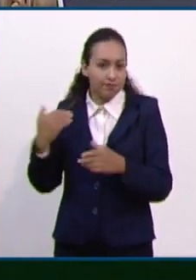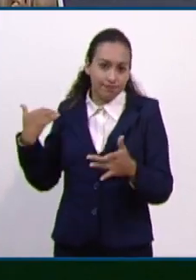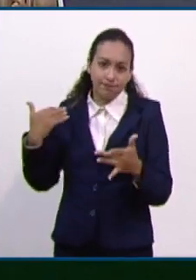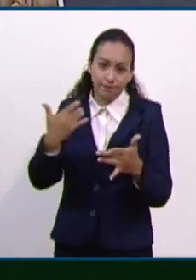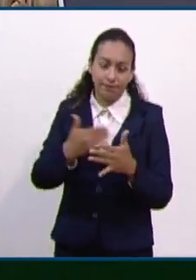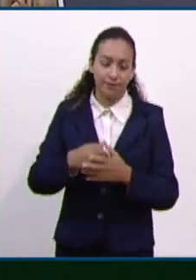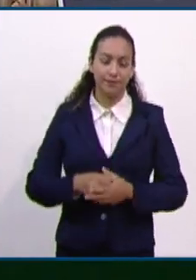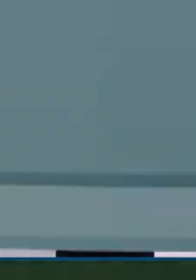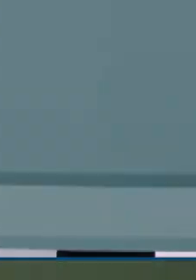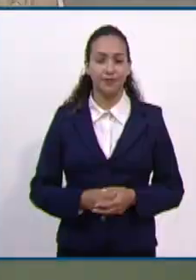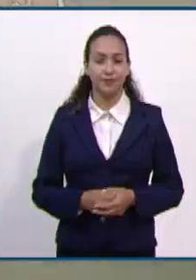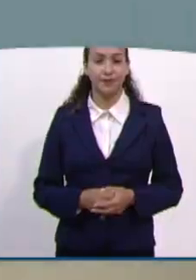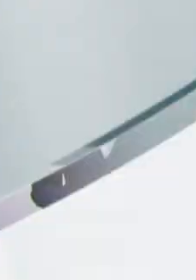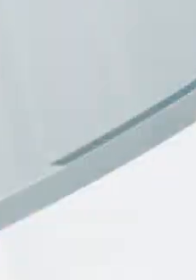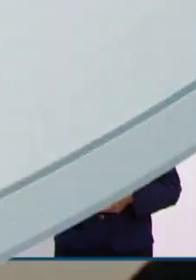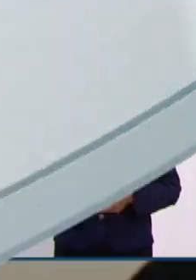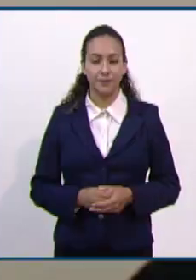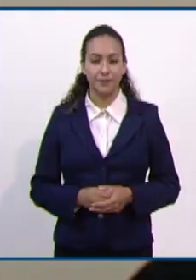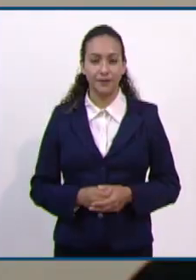recientes.